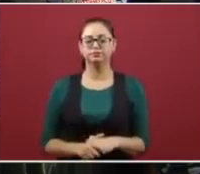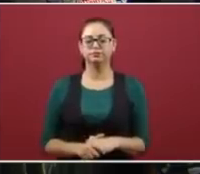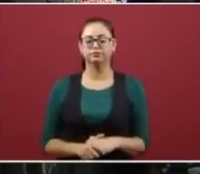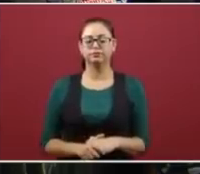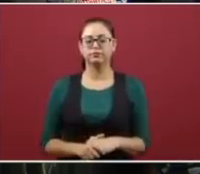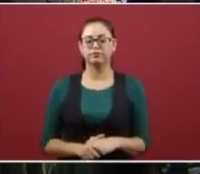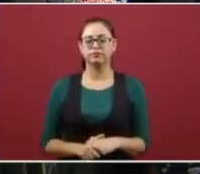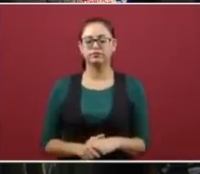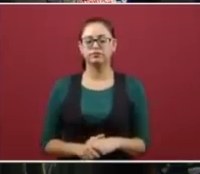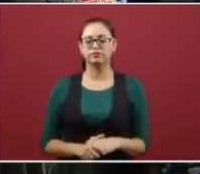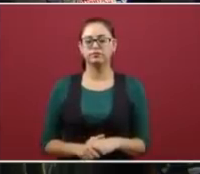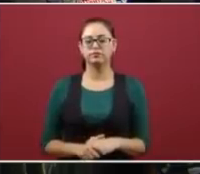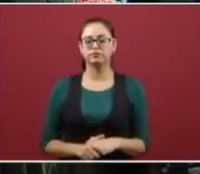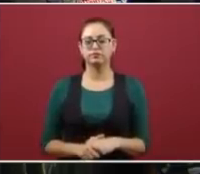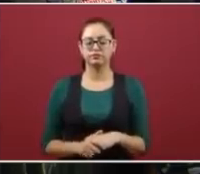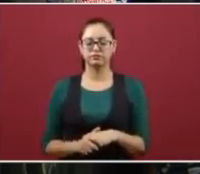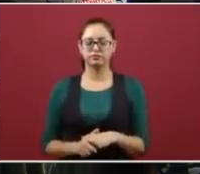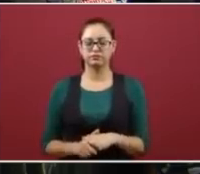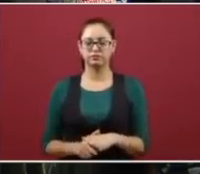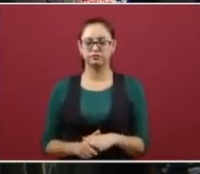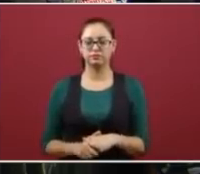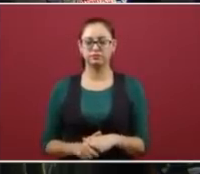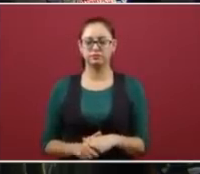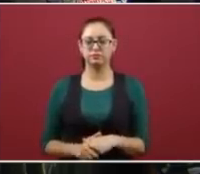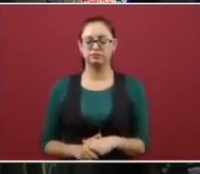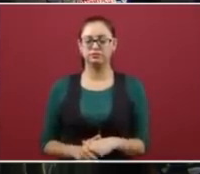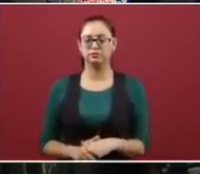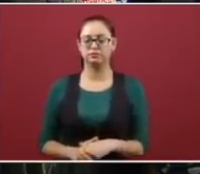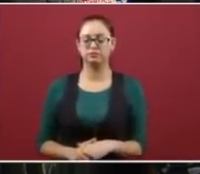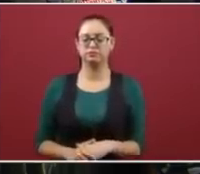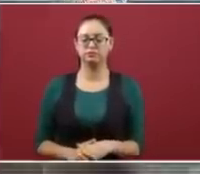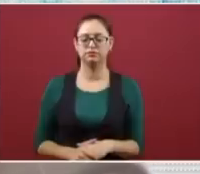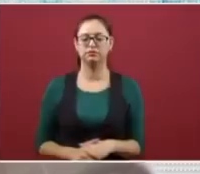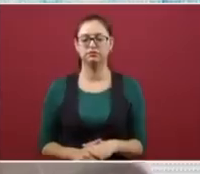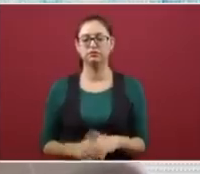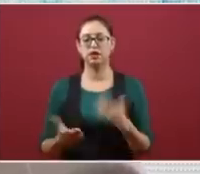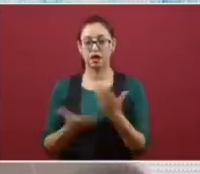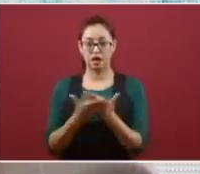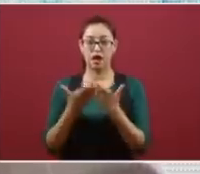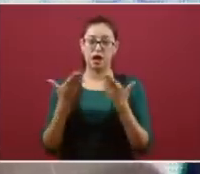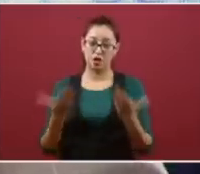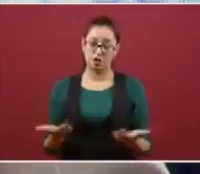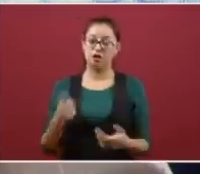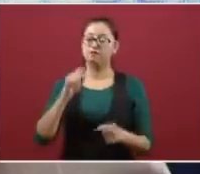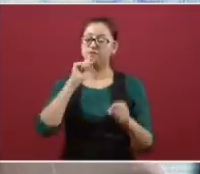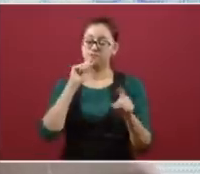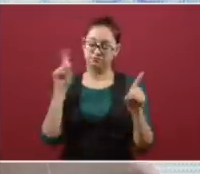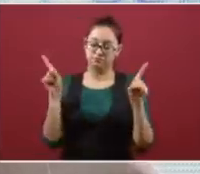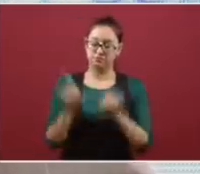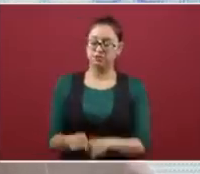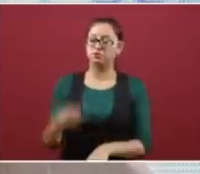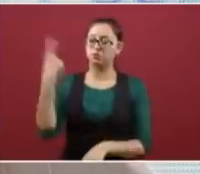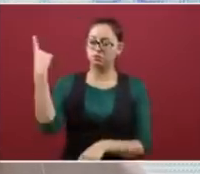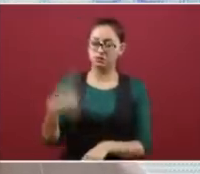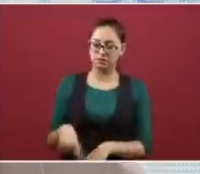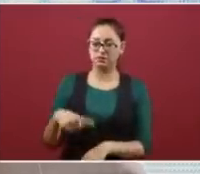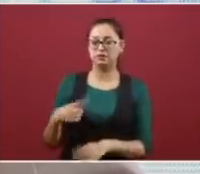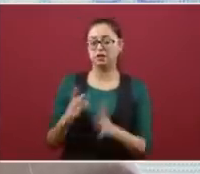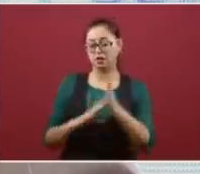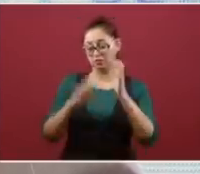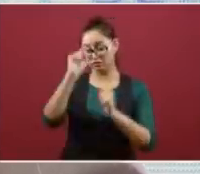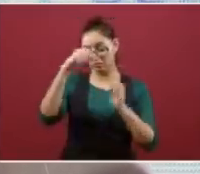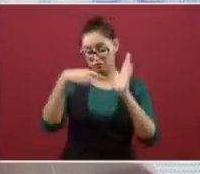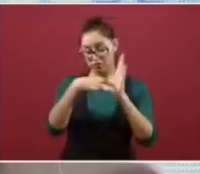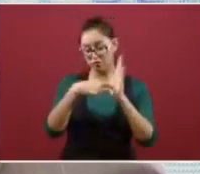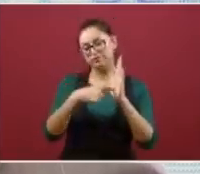la obligación constitucional de expedir las leyes secundarias en relación a estas